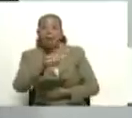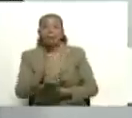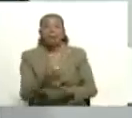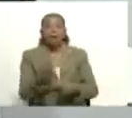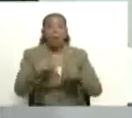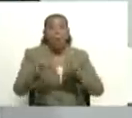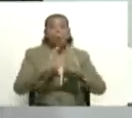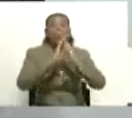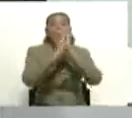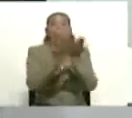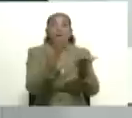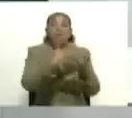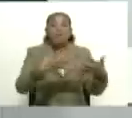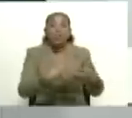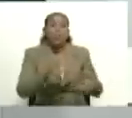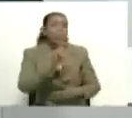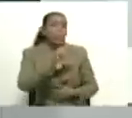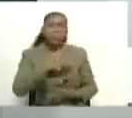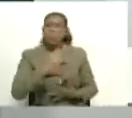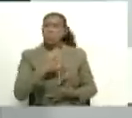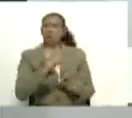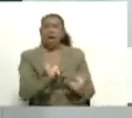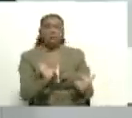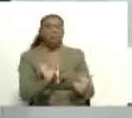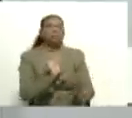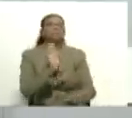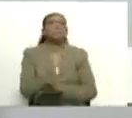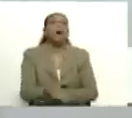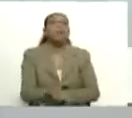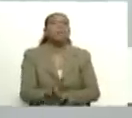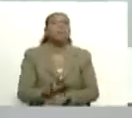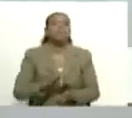otro libro, Nunca ceder una pulgada, se llama.